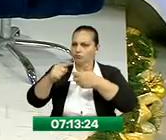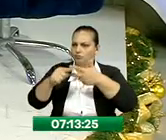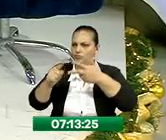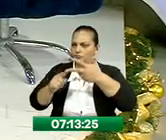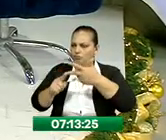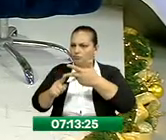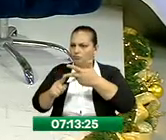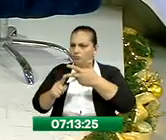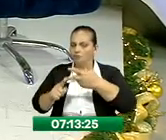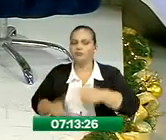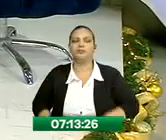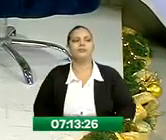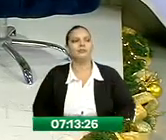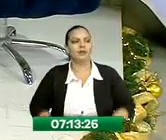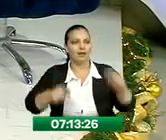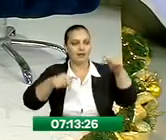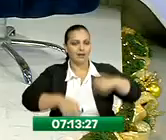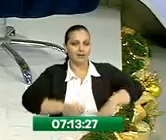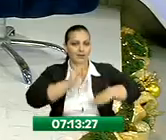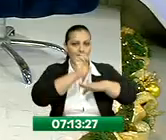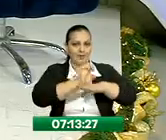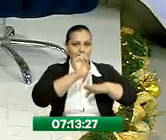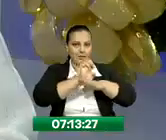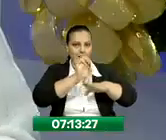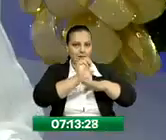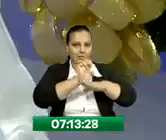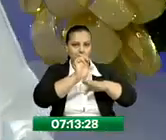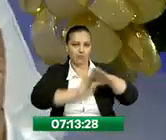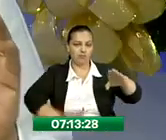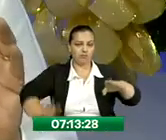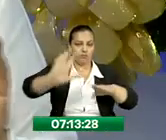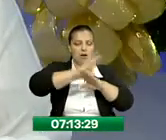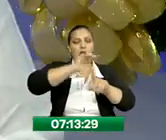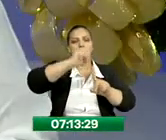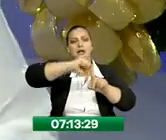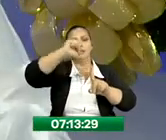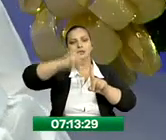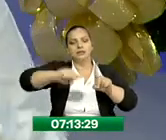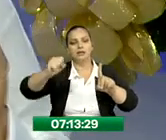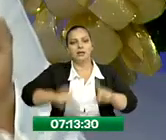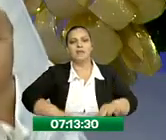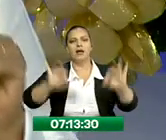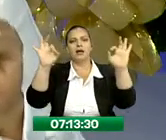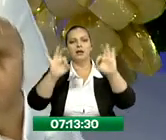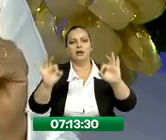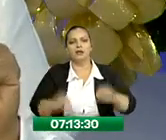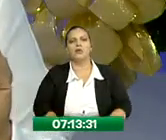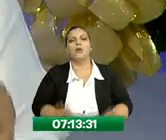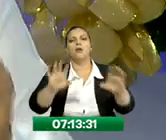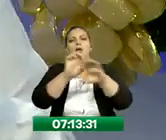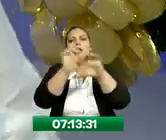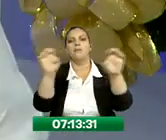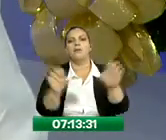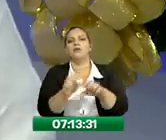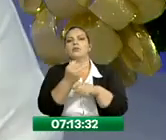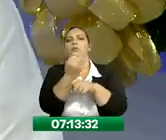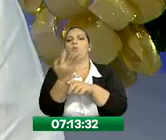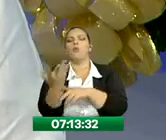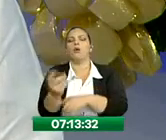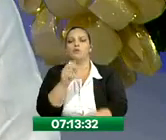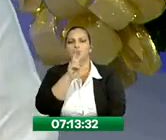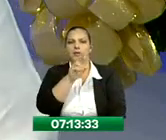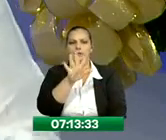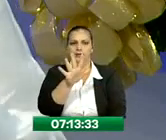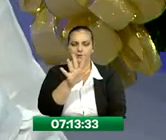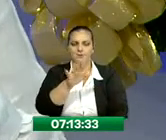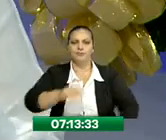sistema eléctrico nacional, por llamarlo de alguna manera, tiene 25 empresas. Bien. Ese es otro de los temas que queremos ver. Necesitamos